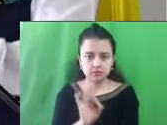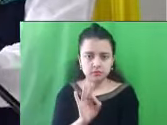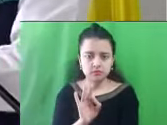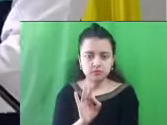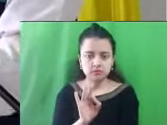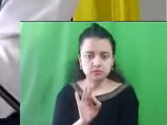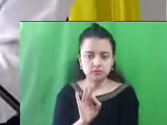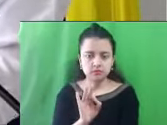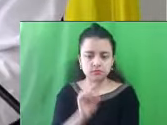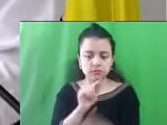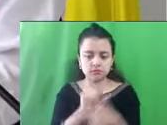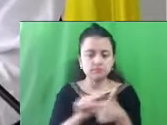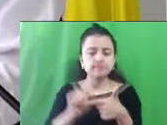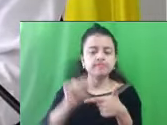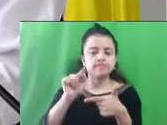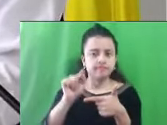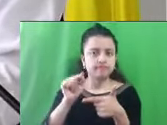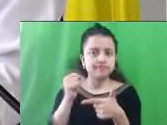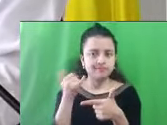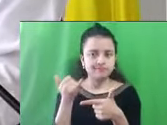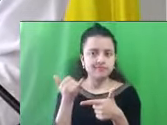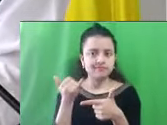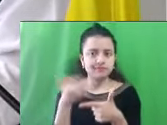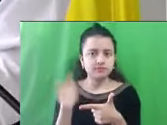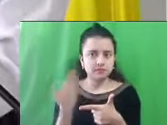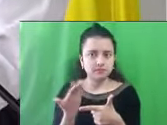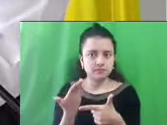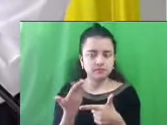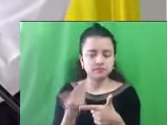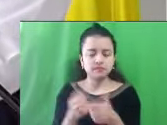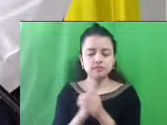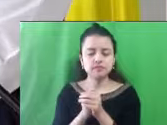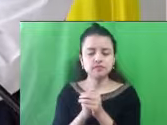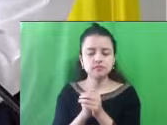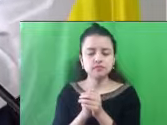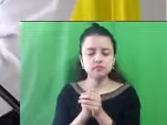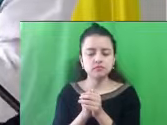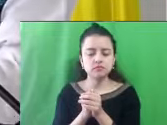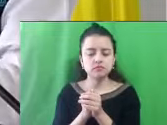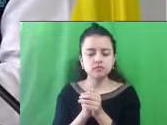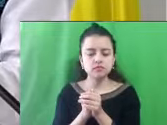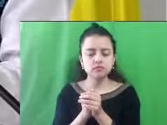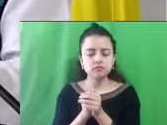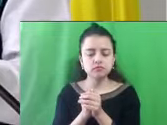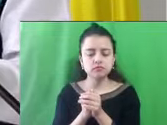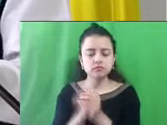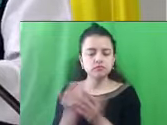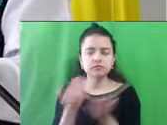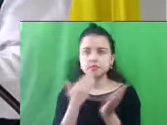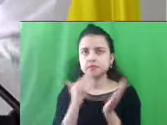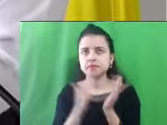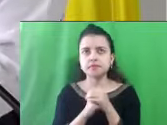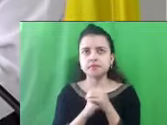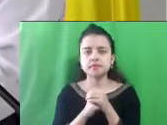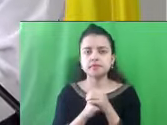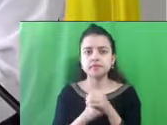el recaudo, hemos tratado de mejorar los recaudos a través de